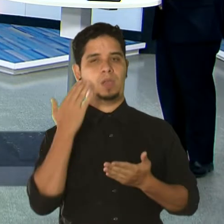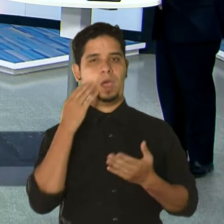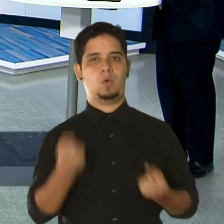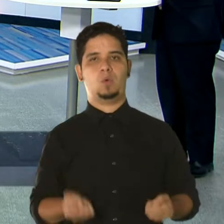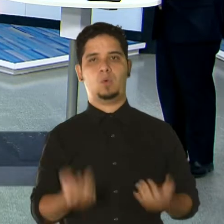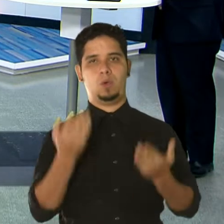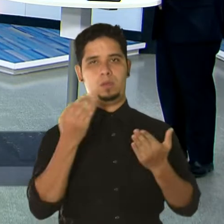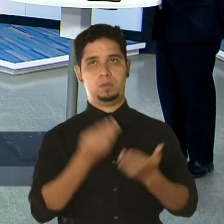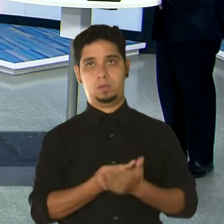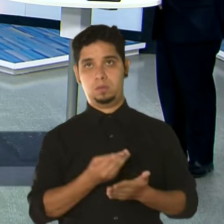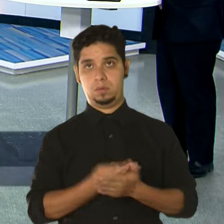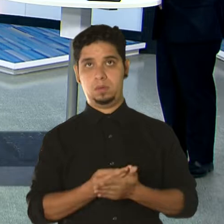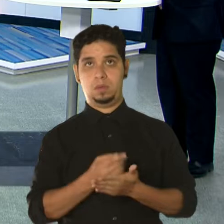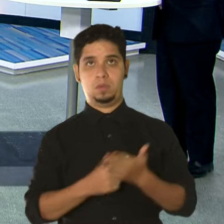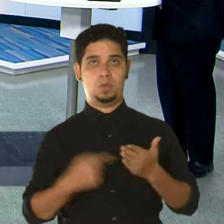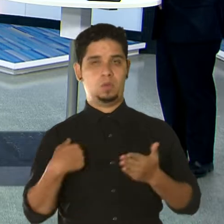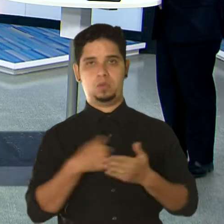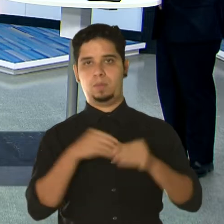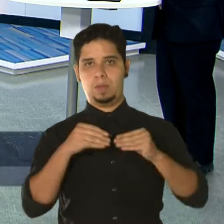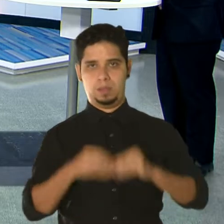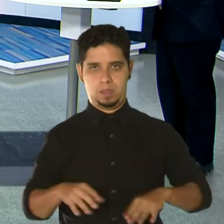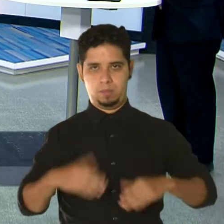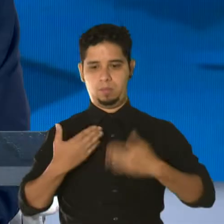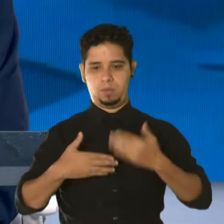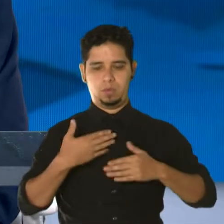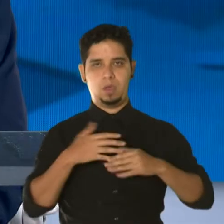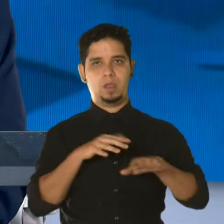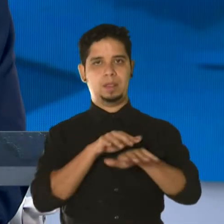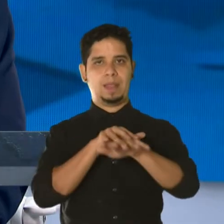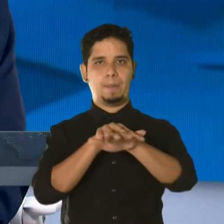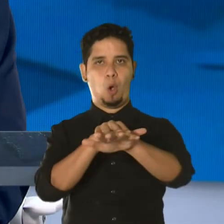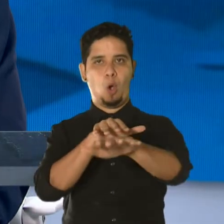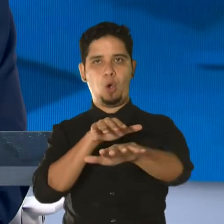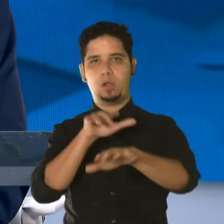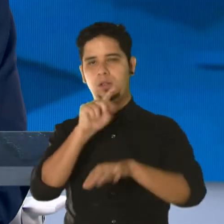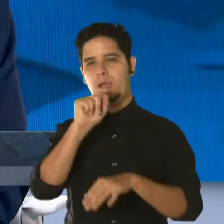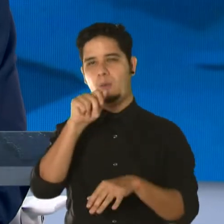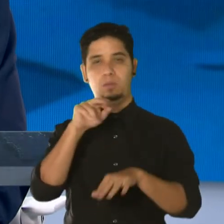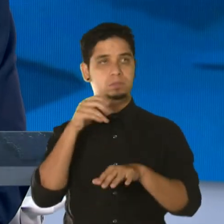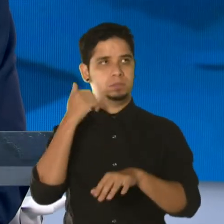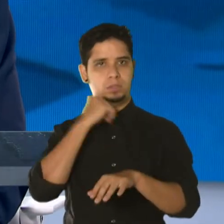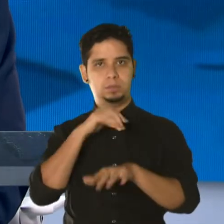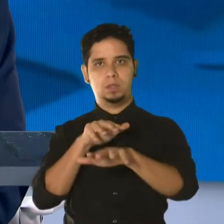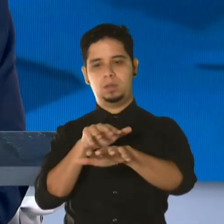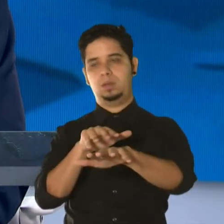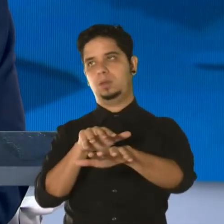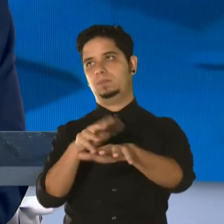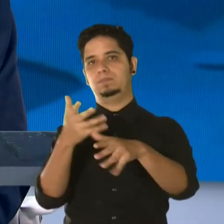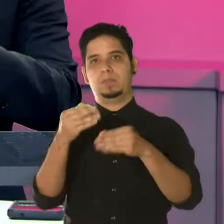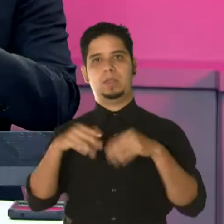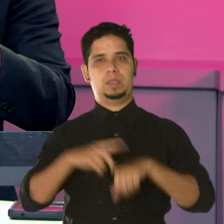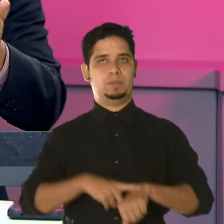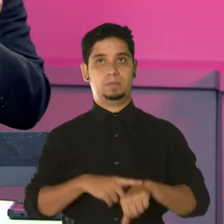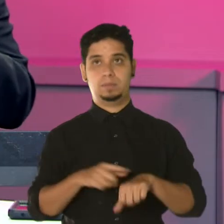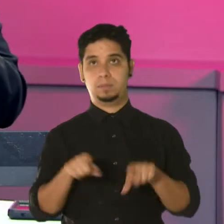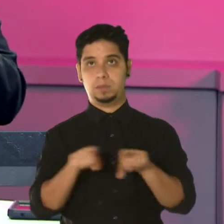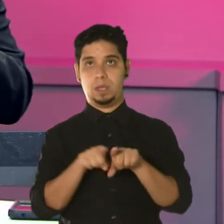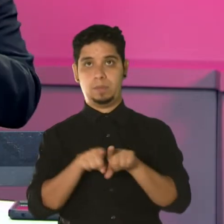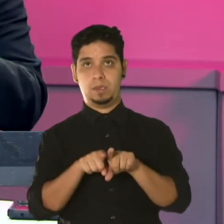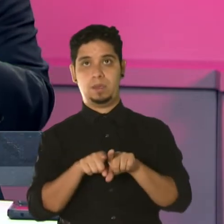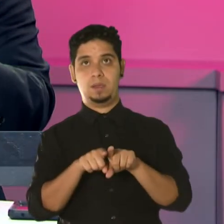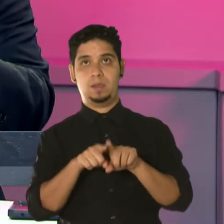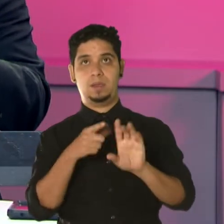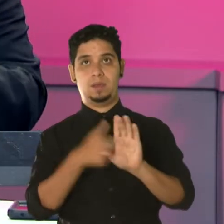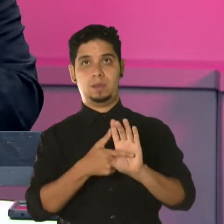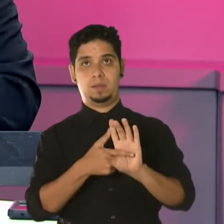y no productividad que perdemos en el tapón todos los días? Es impresionante. A propósito, el precio de la gasolina va a aumentar. Que